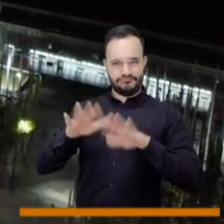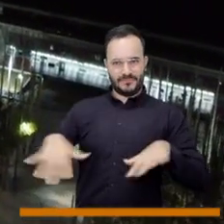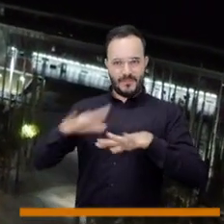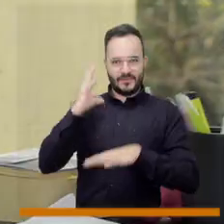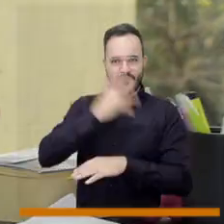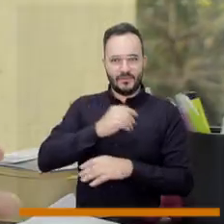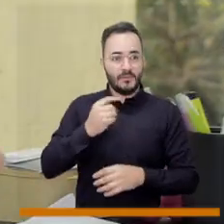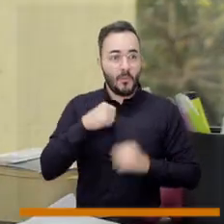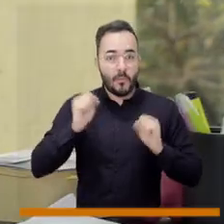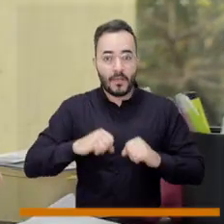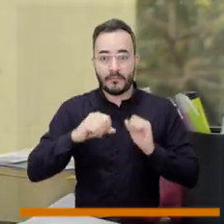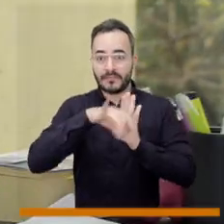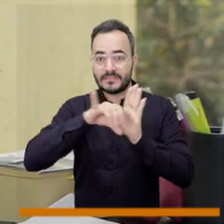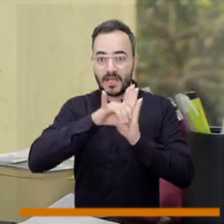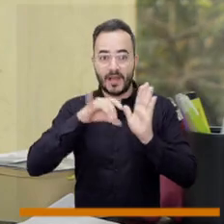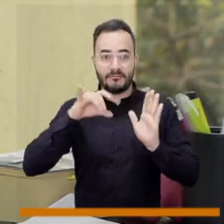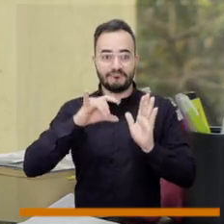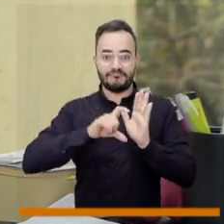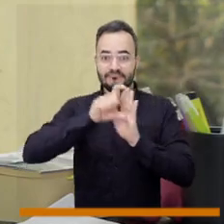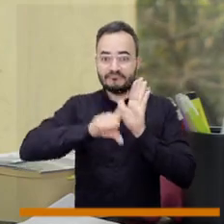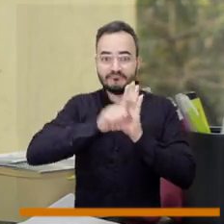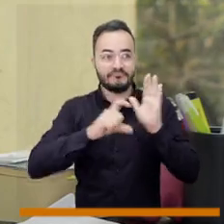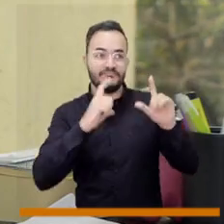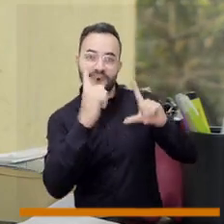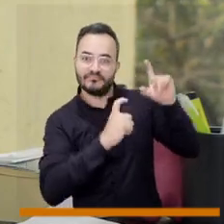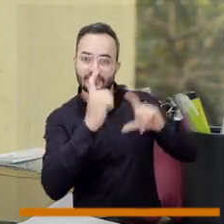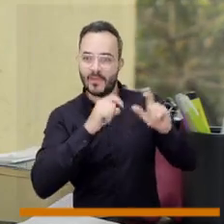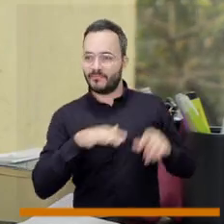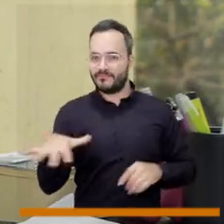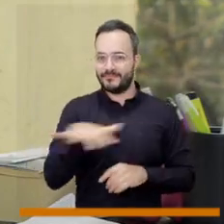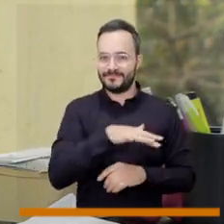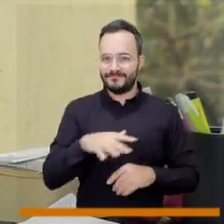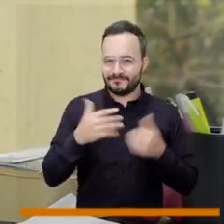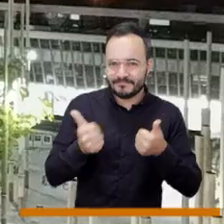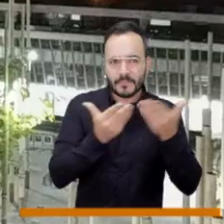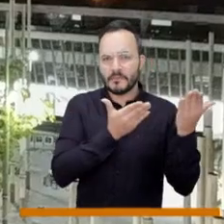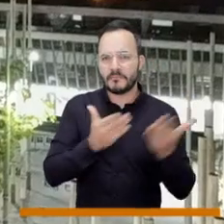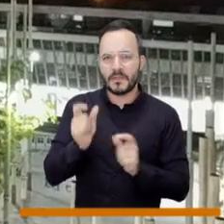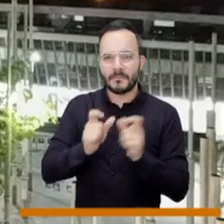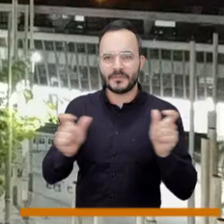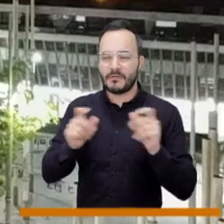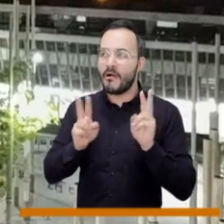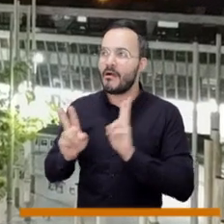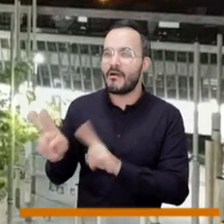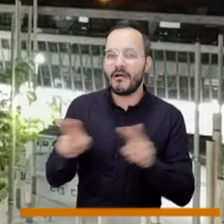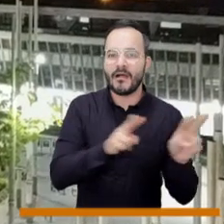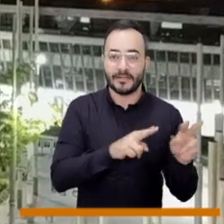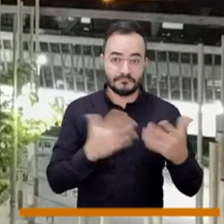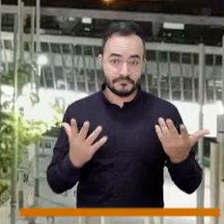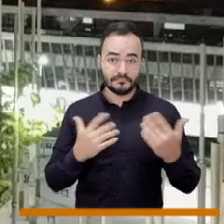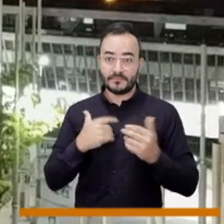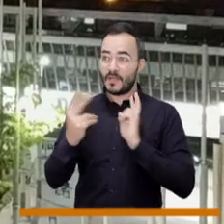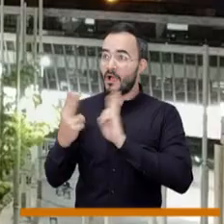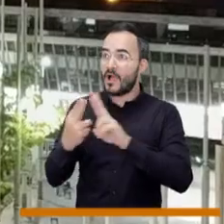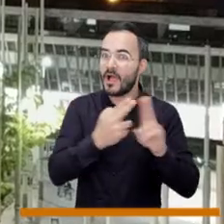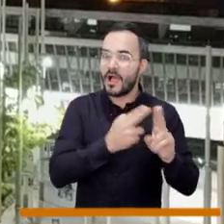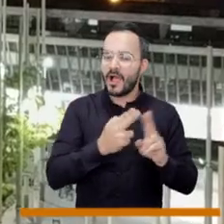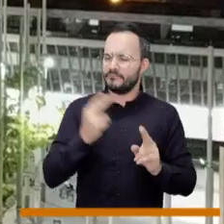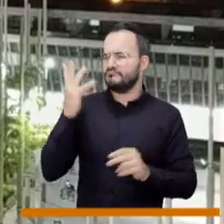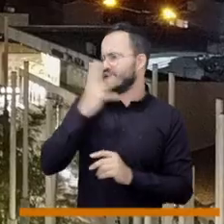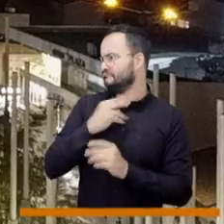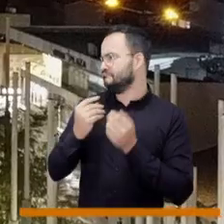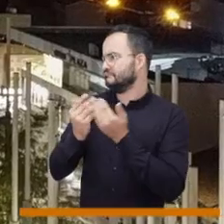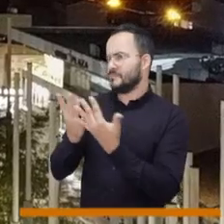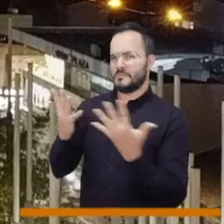concentren alrededor del centro administrativo distrital las personas y conozcan no solo la intervención que se ha hecho, sino lo que